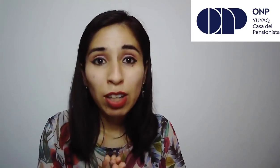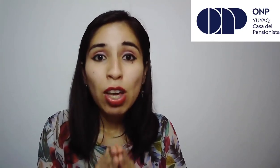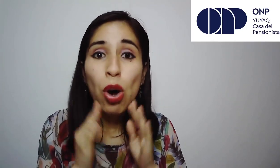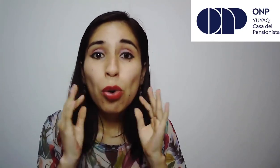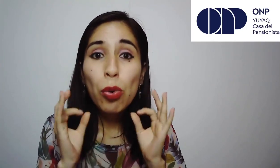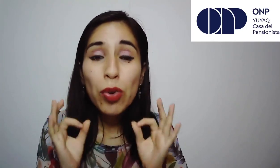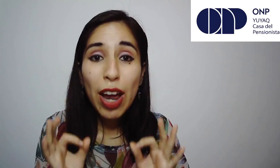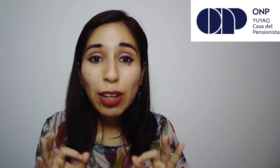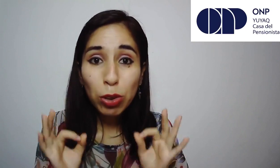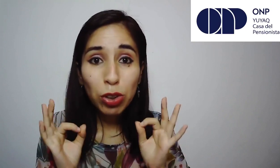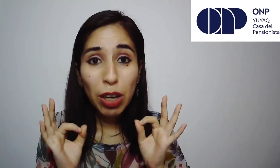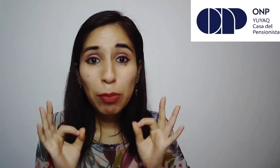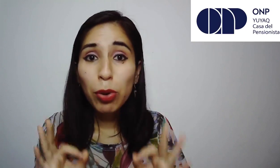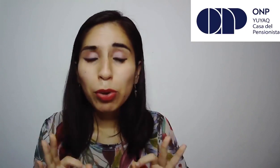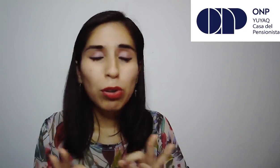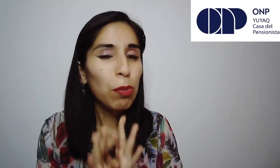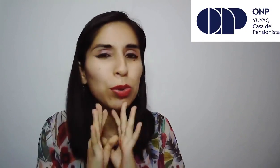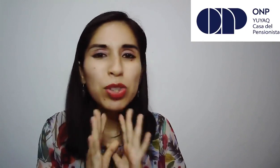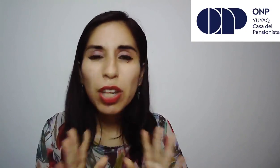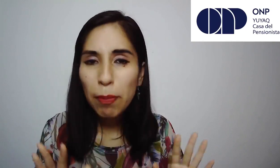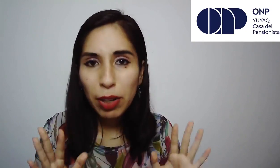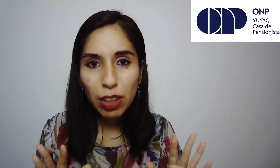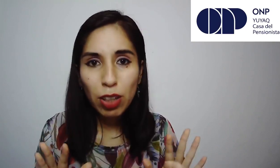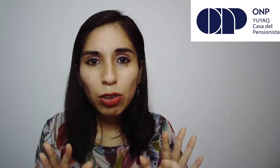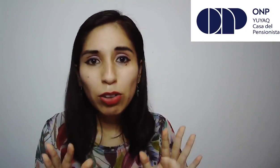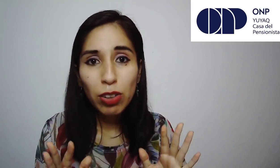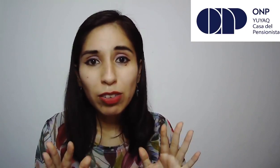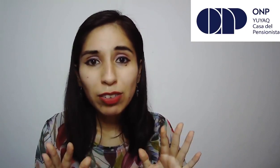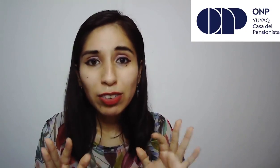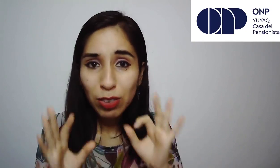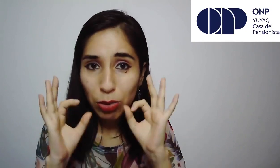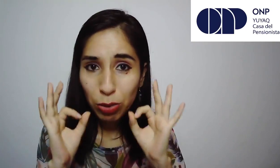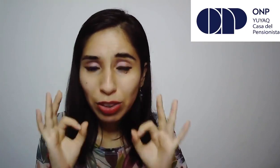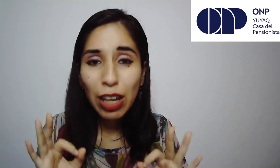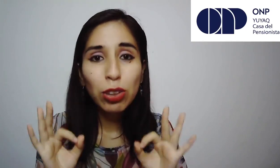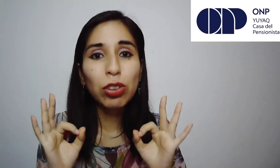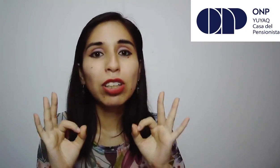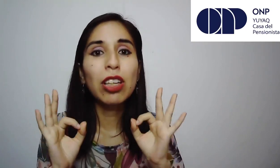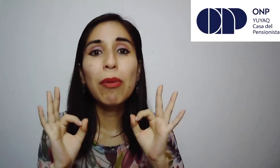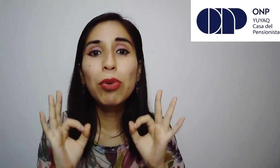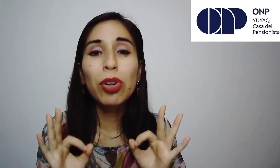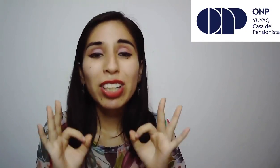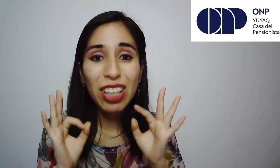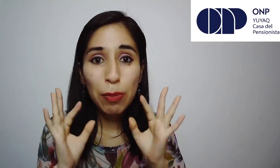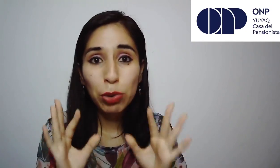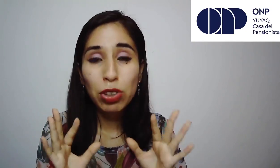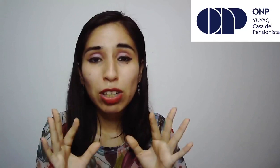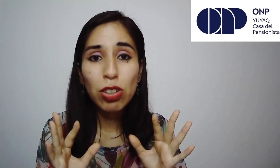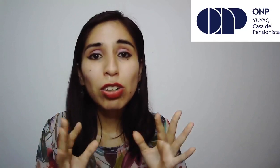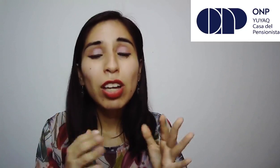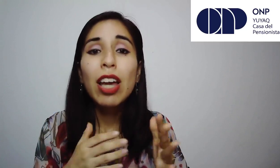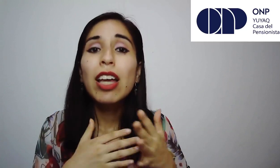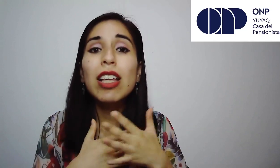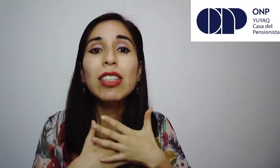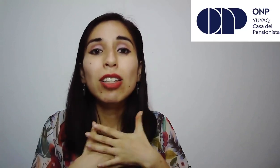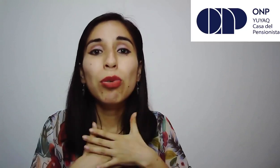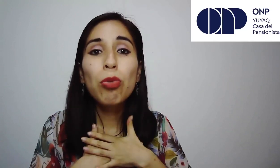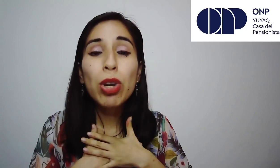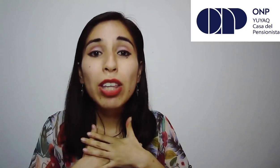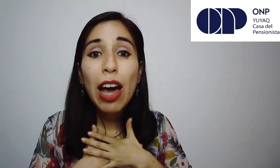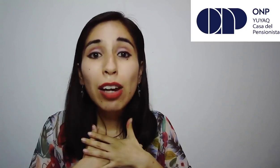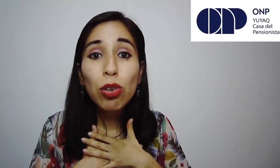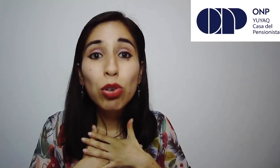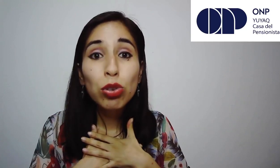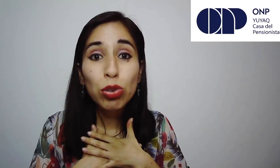cuiden un acto de amor como siempre digo un acto de amor y demostración es